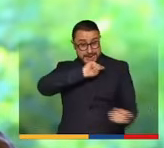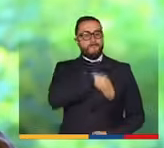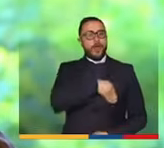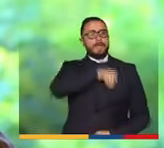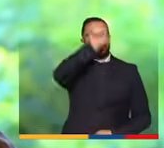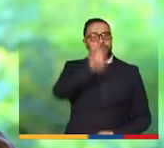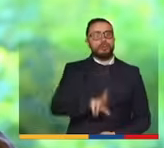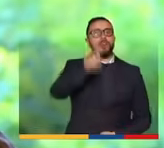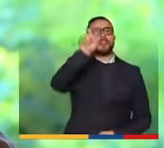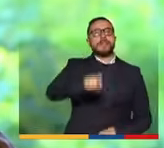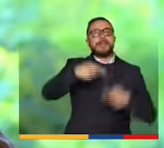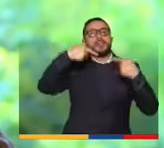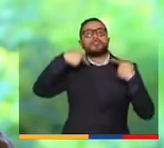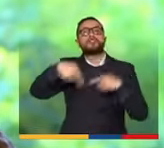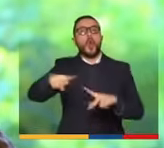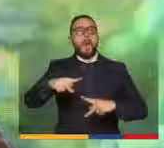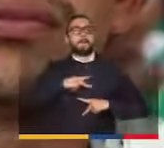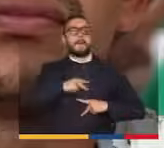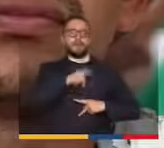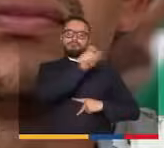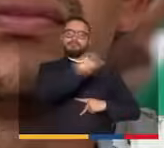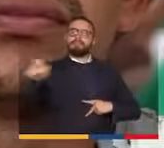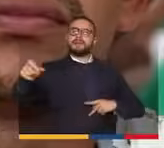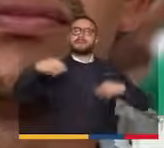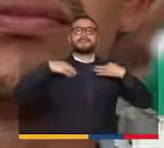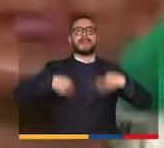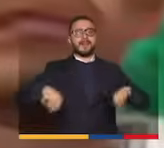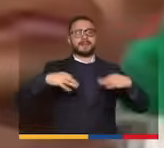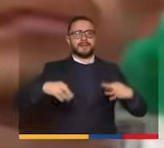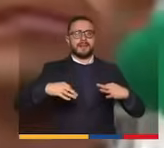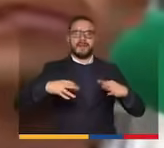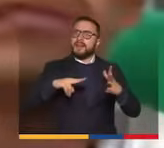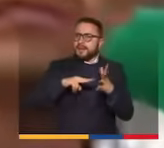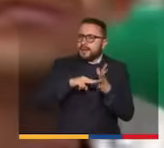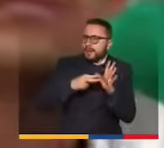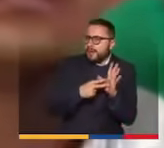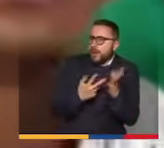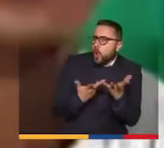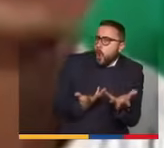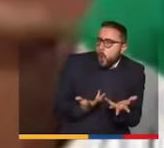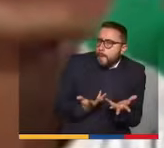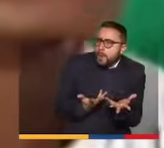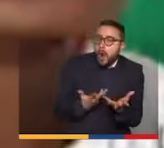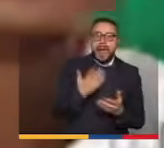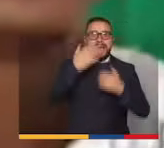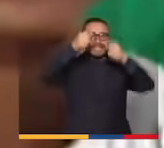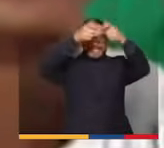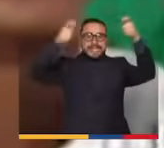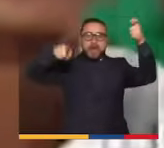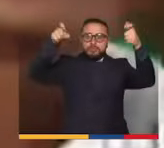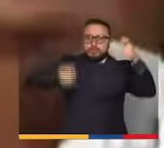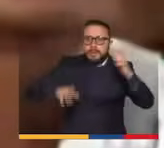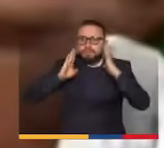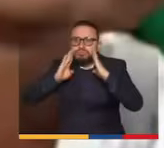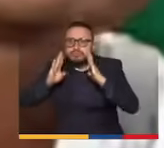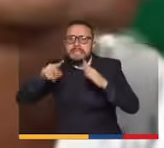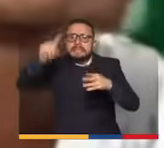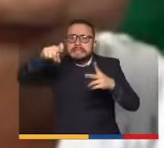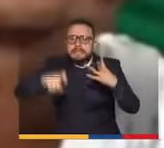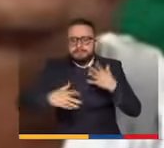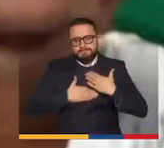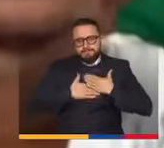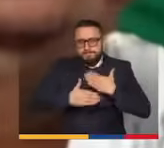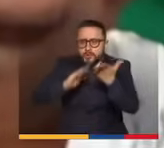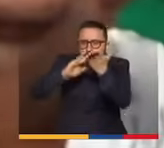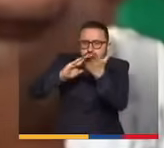pueblo. Y eso implica que el Estado se coloca al servicio de la solución de sus necesidades, pero